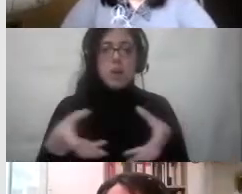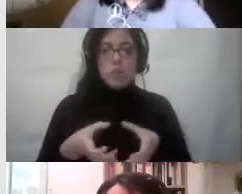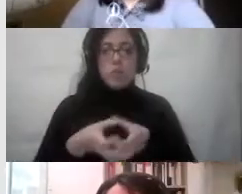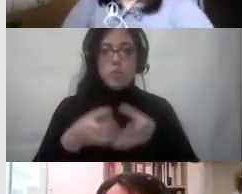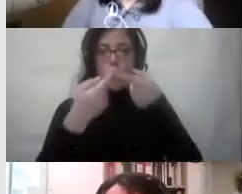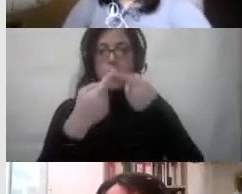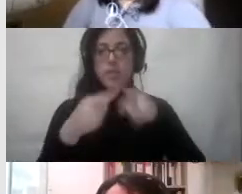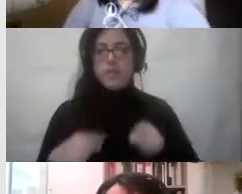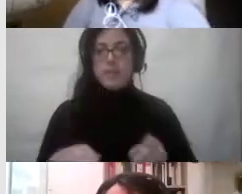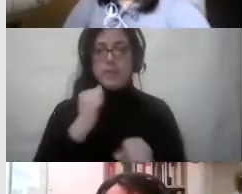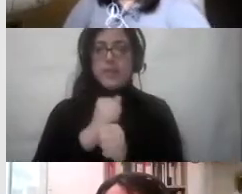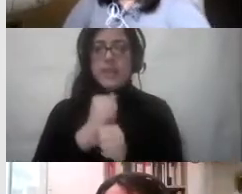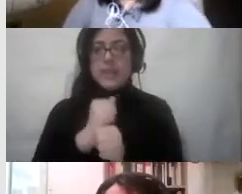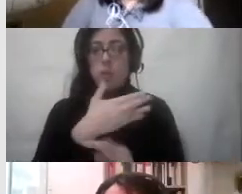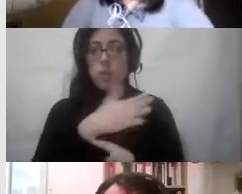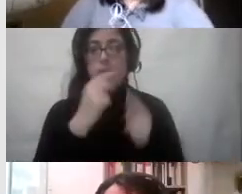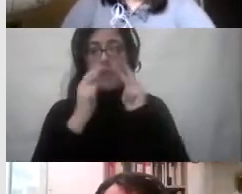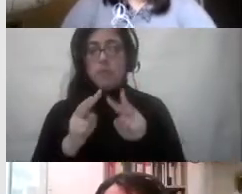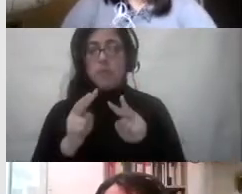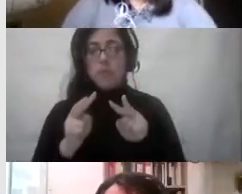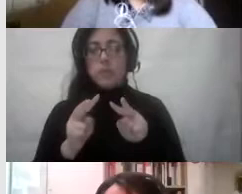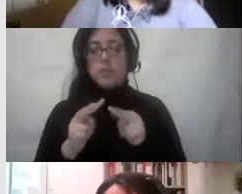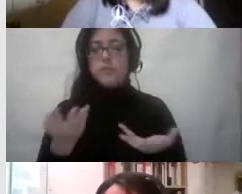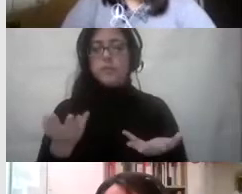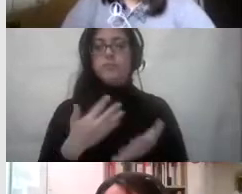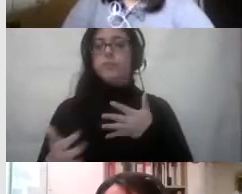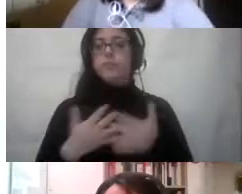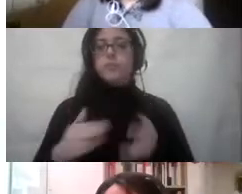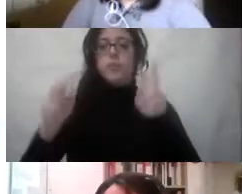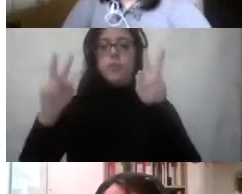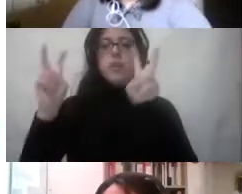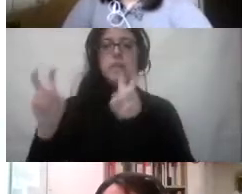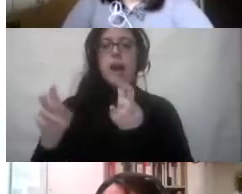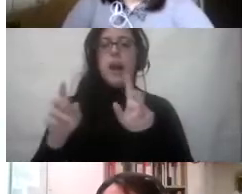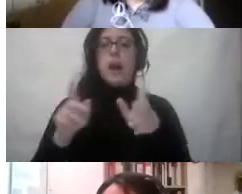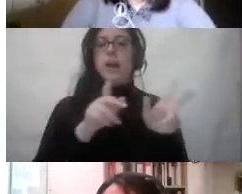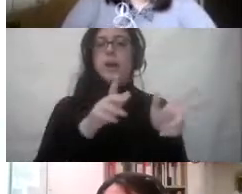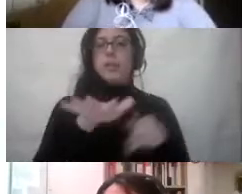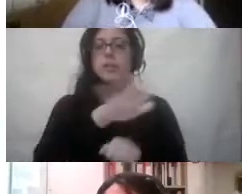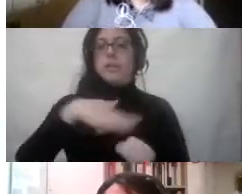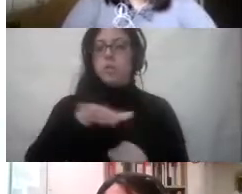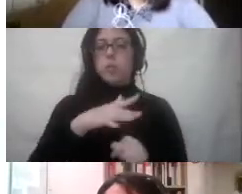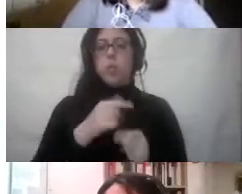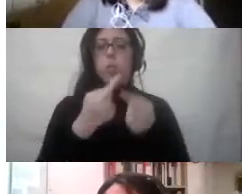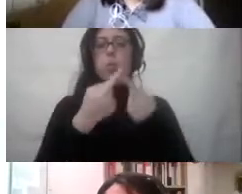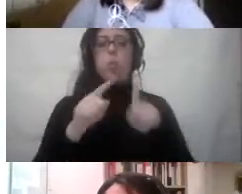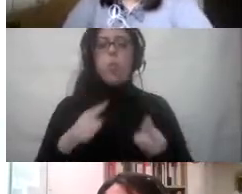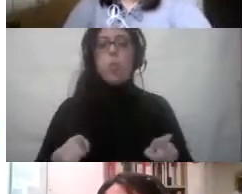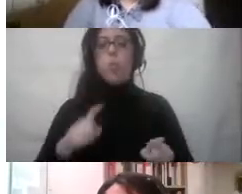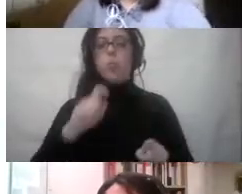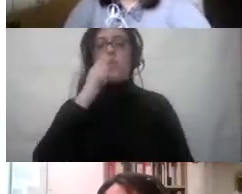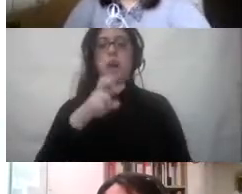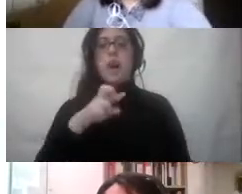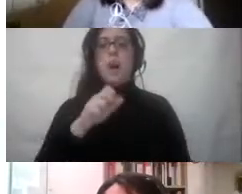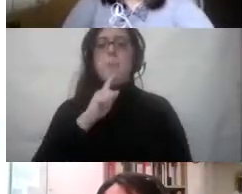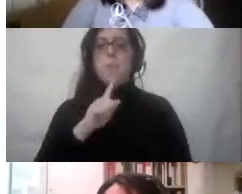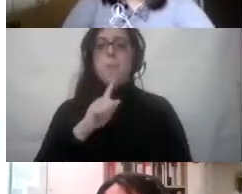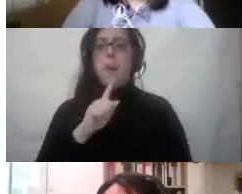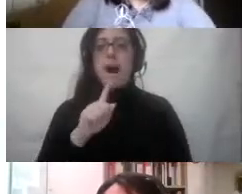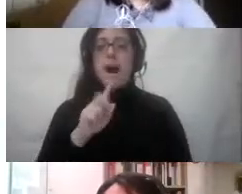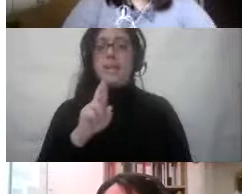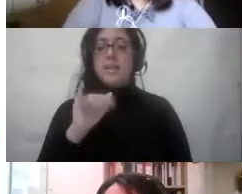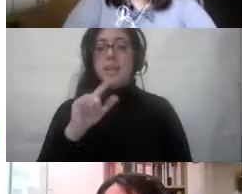y que trabaja, como pueden haber visto, en contextos que son muy diferentes. Tenemos a Patti, que